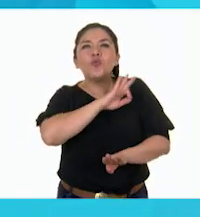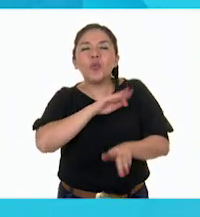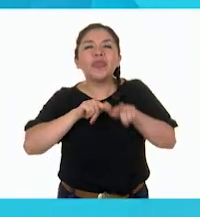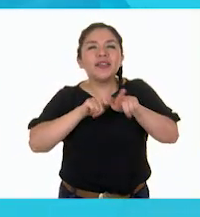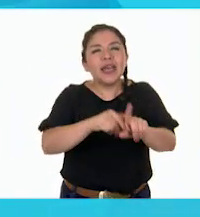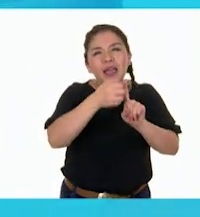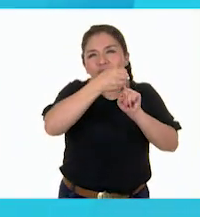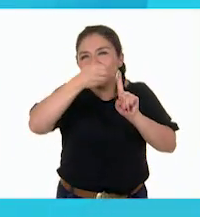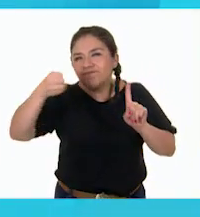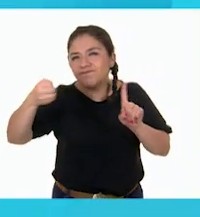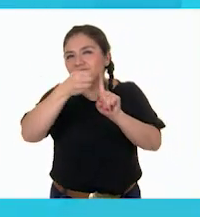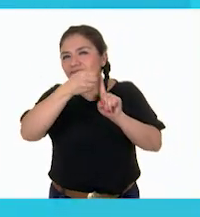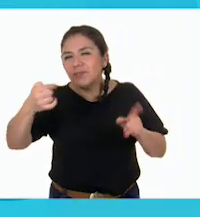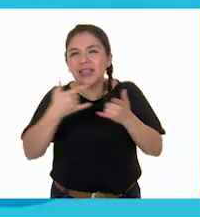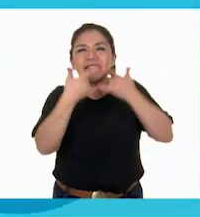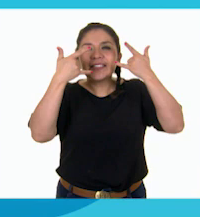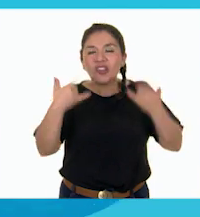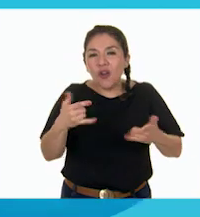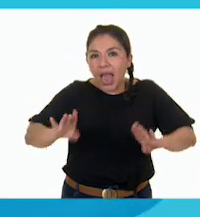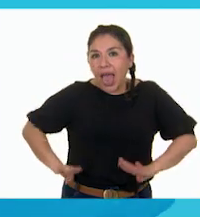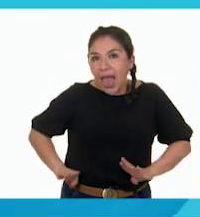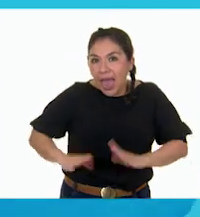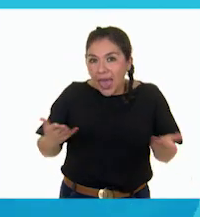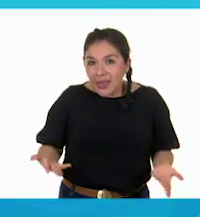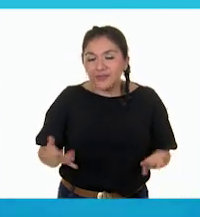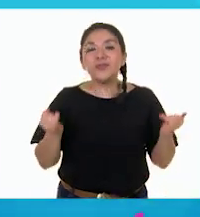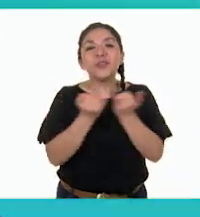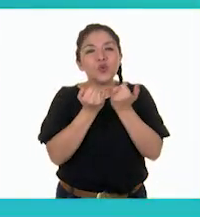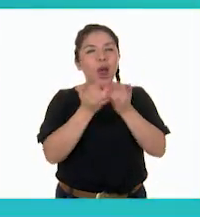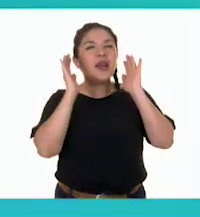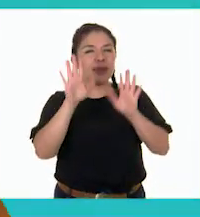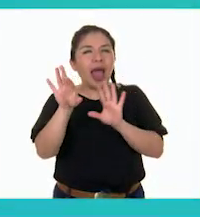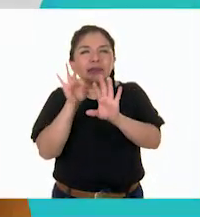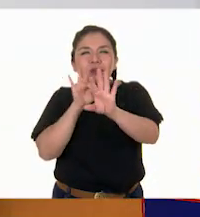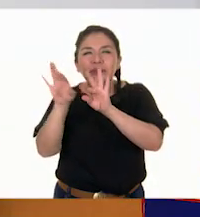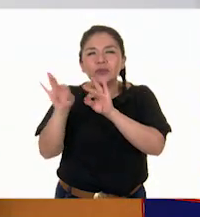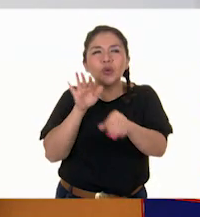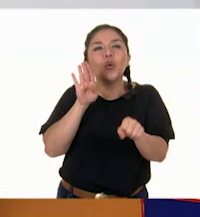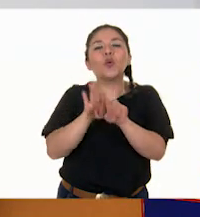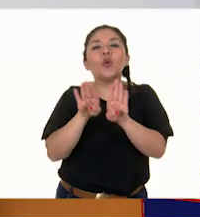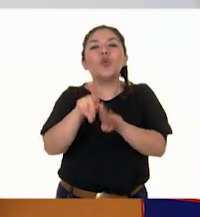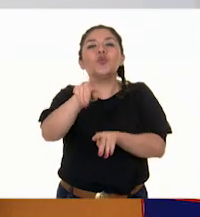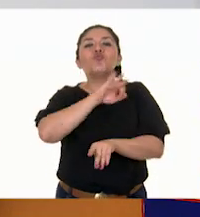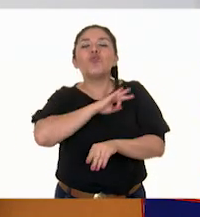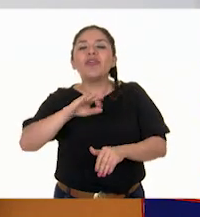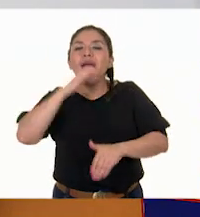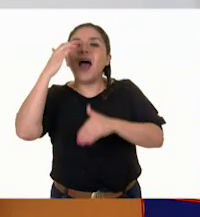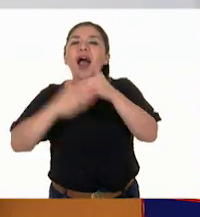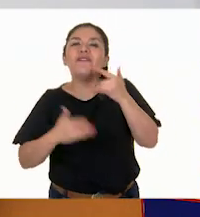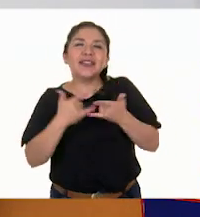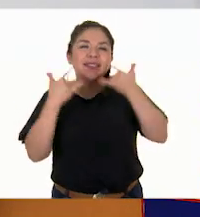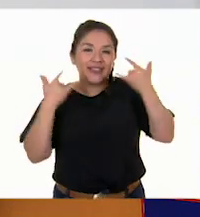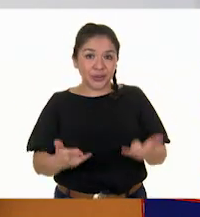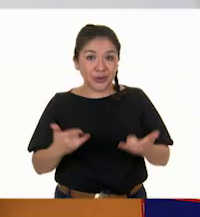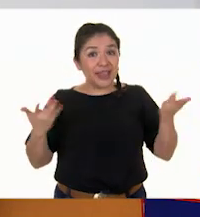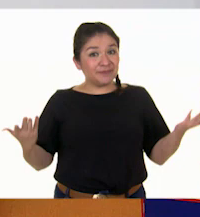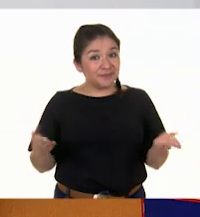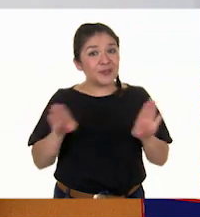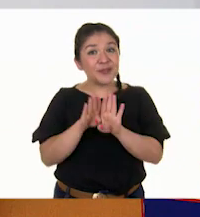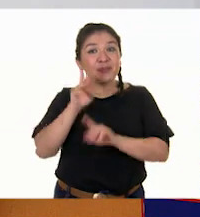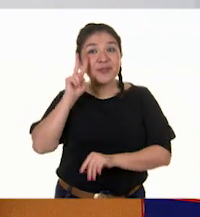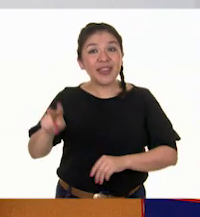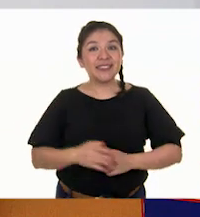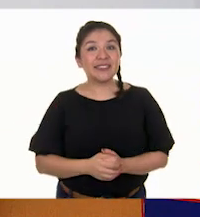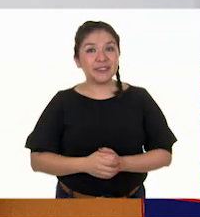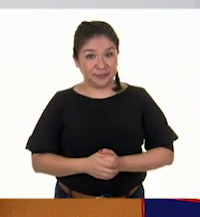continuidad a los acontecimientos. Exacto. Y también ya tenemos ahí frases para terminar nuestra historia. ¿Qué les parece?